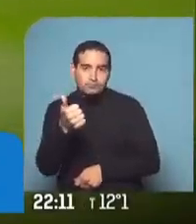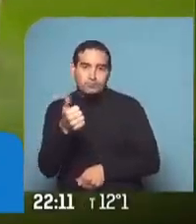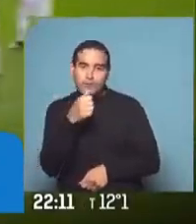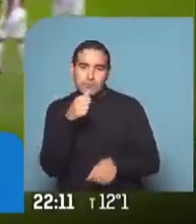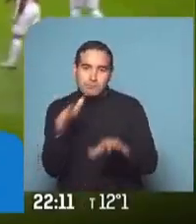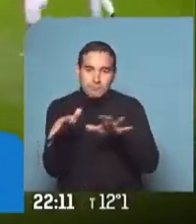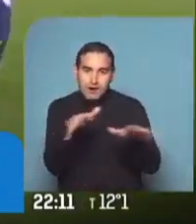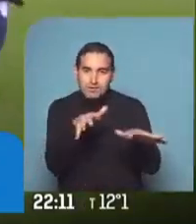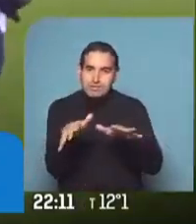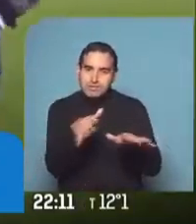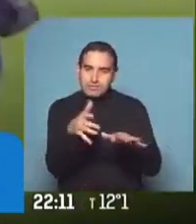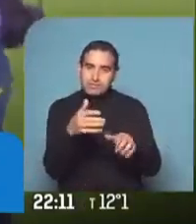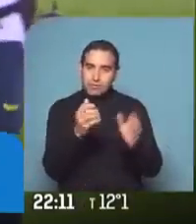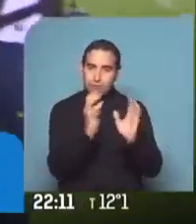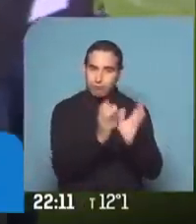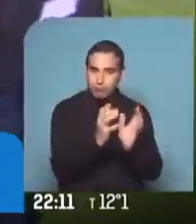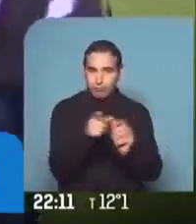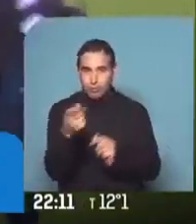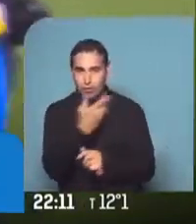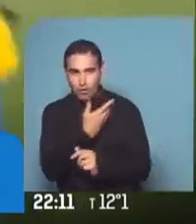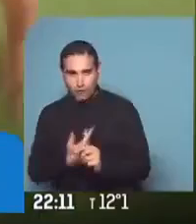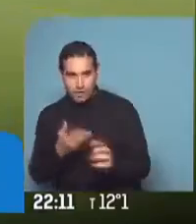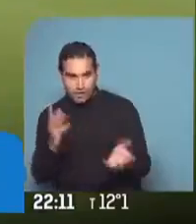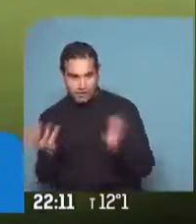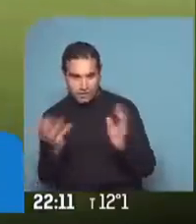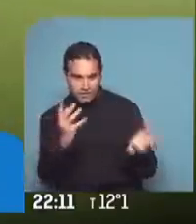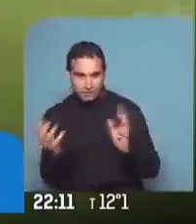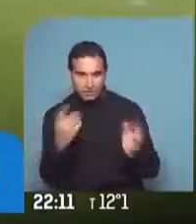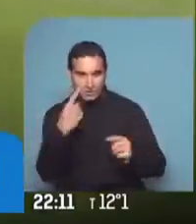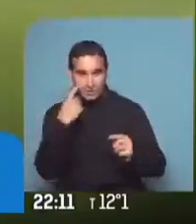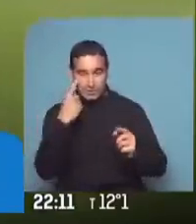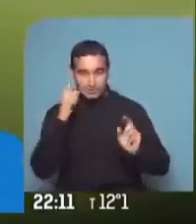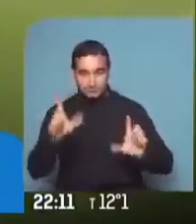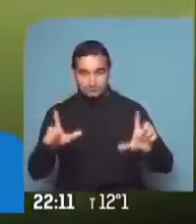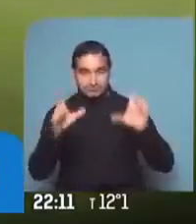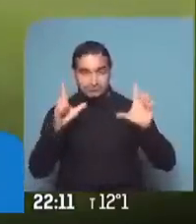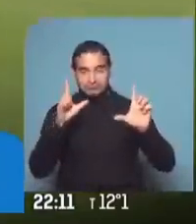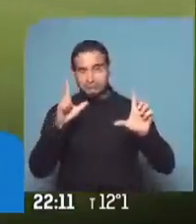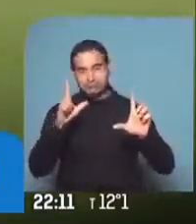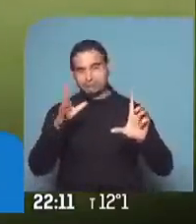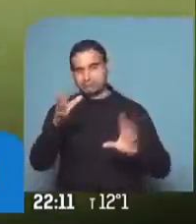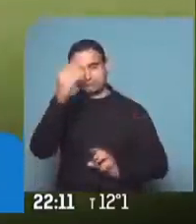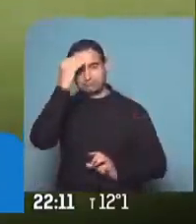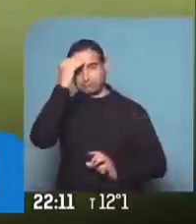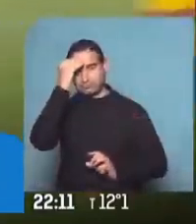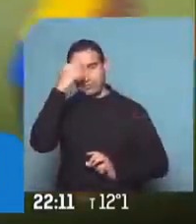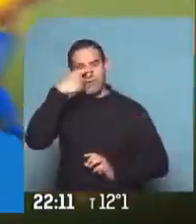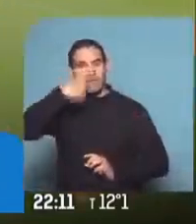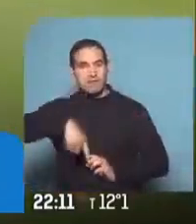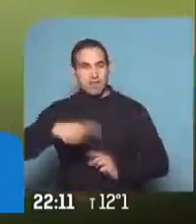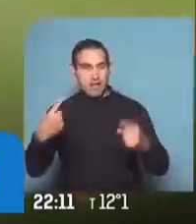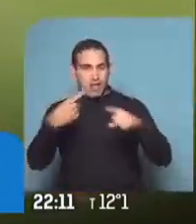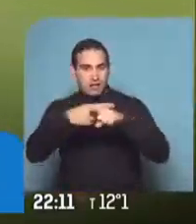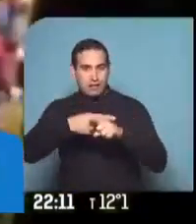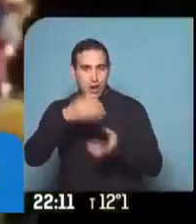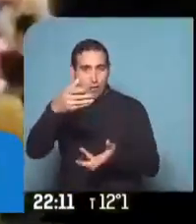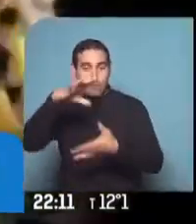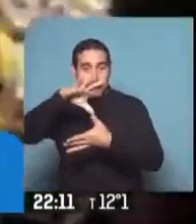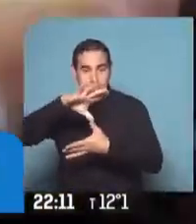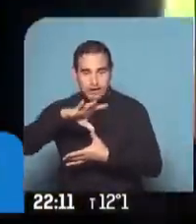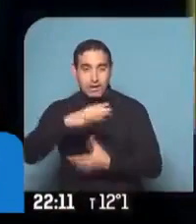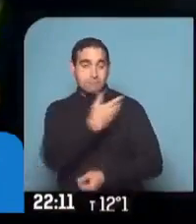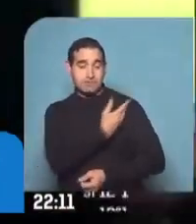la metáfora y en la vida pública. La imagen quedó cristalizada en la final de la Copa América, a la que asistieron